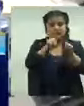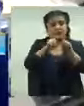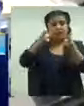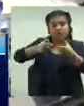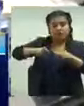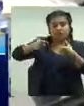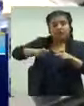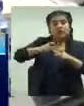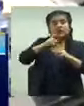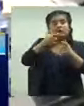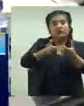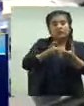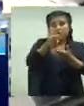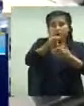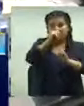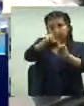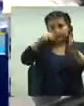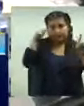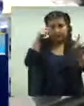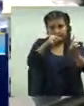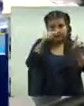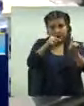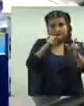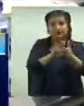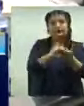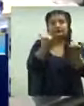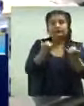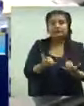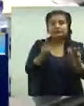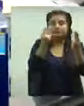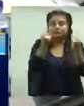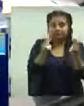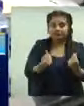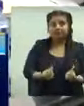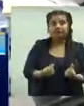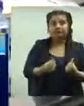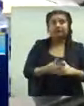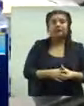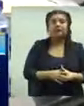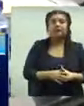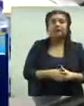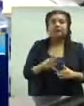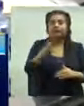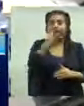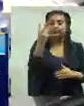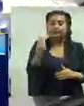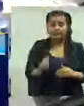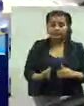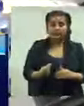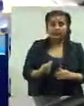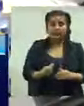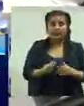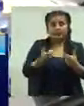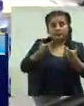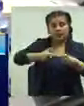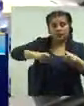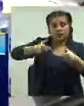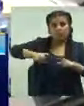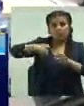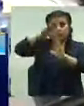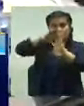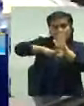contratos, compras directas, compras ejecutadas a través de ejecuciones de las unidades con compras de baja